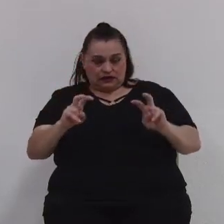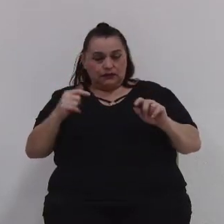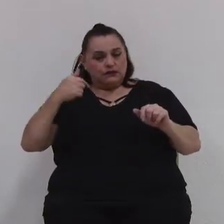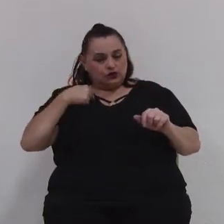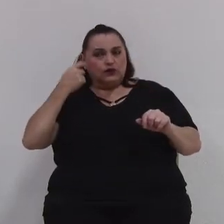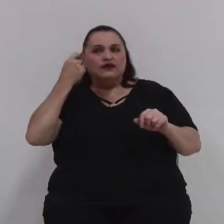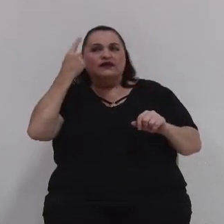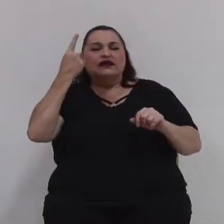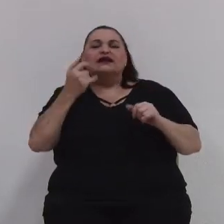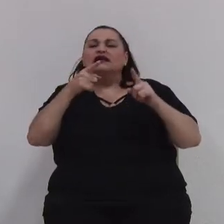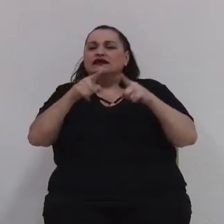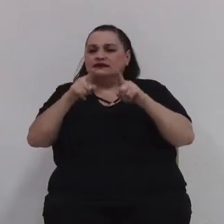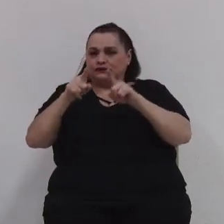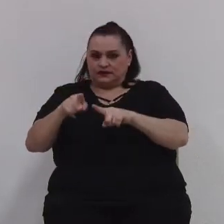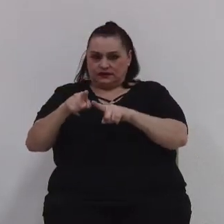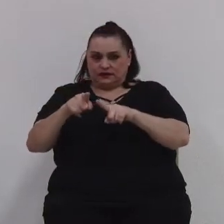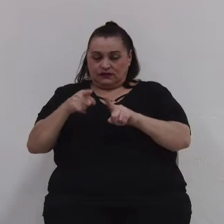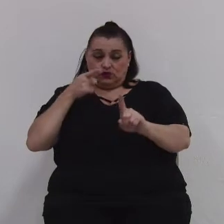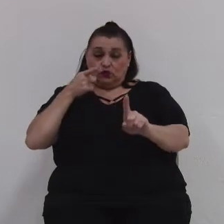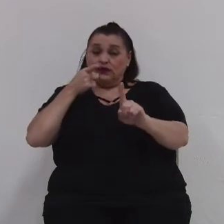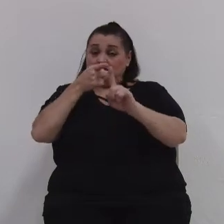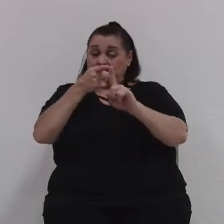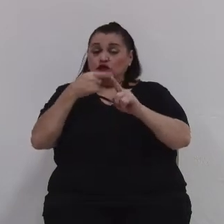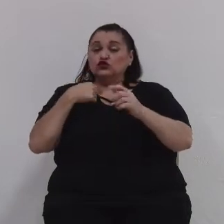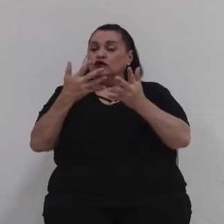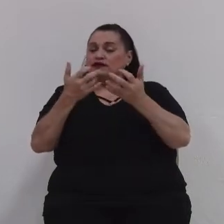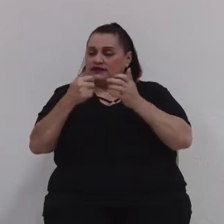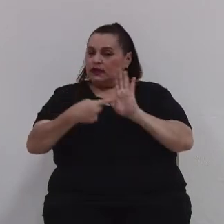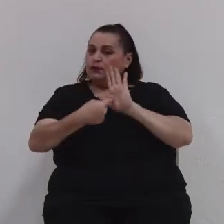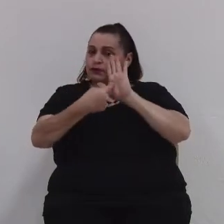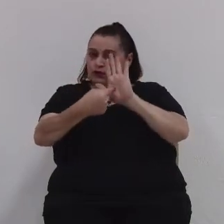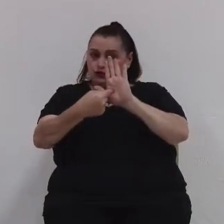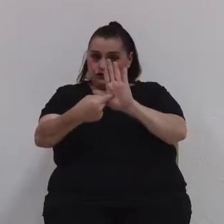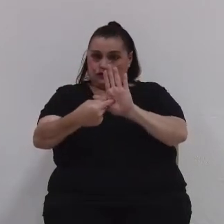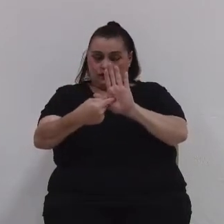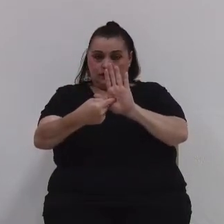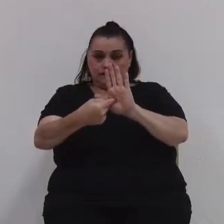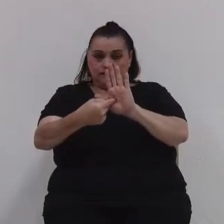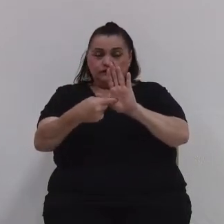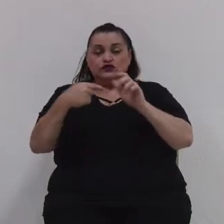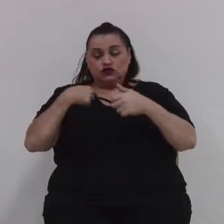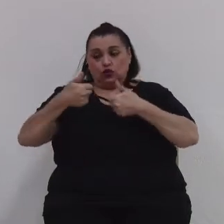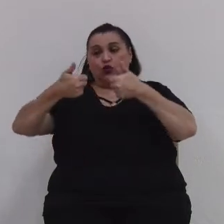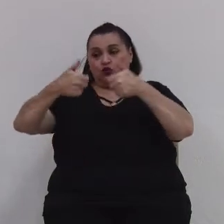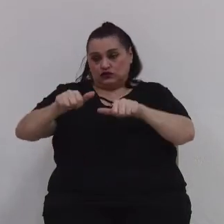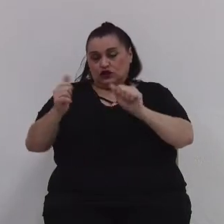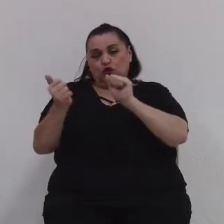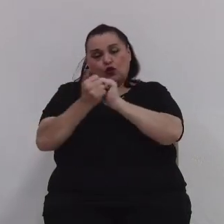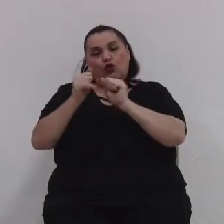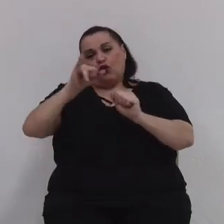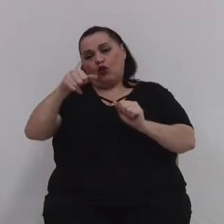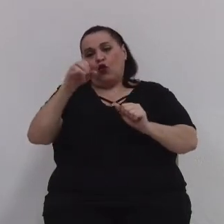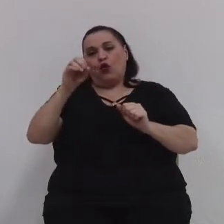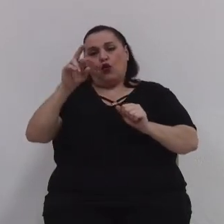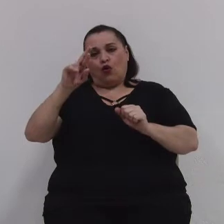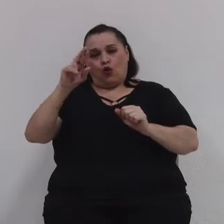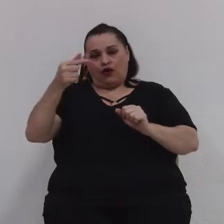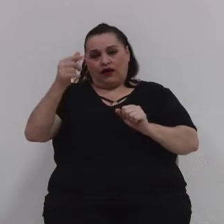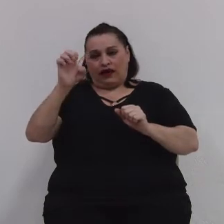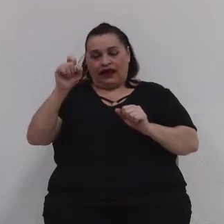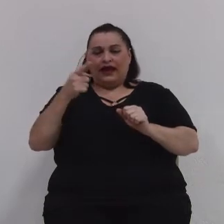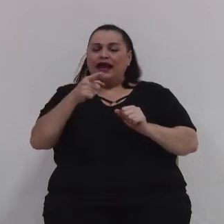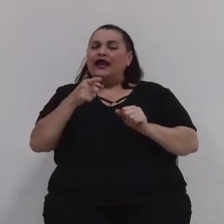lo que está pasando. Y en ese sentido quisiera recalcar, y aquí coincido completamente con Jorge, en el sentido de